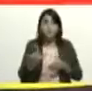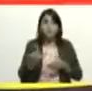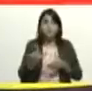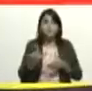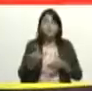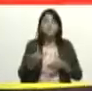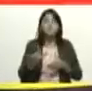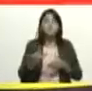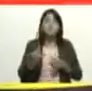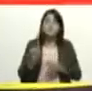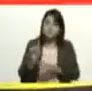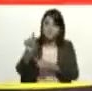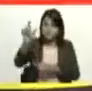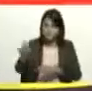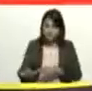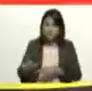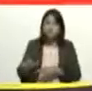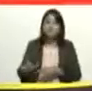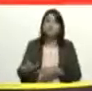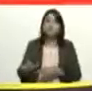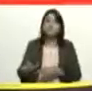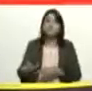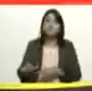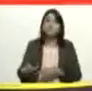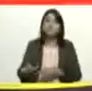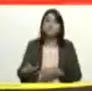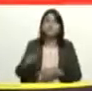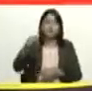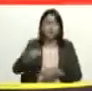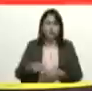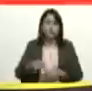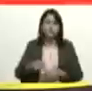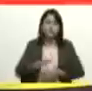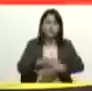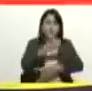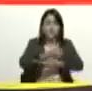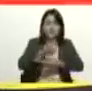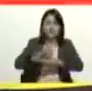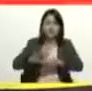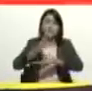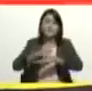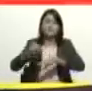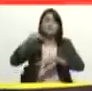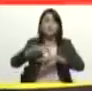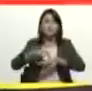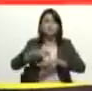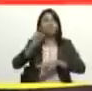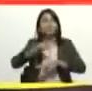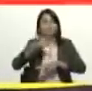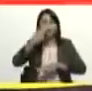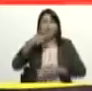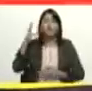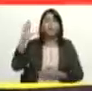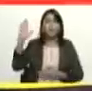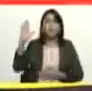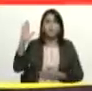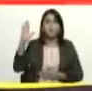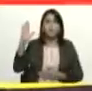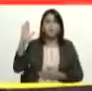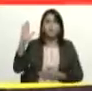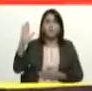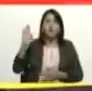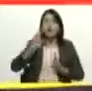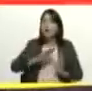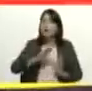el compromiso. Todos los compañeros, fue unánime hoy en la dirección nacional, ratifica el compromiso de estar allí